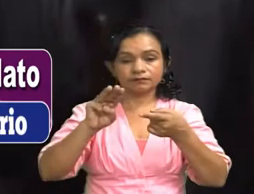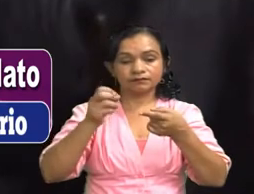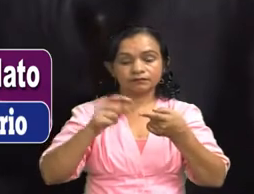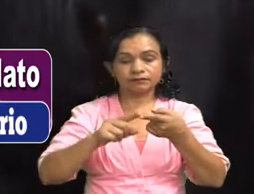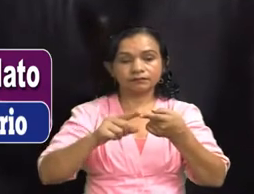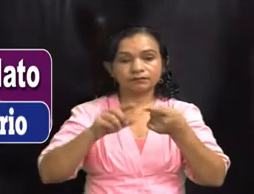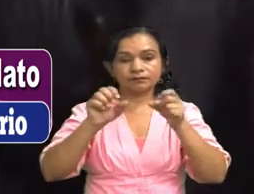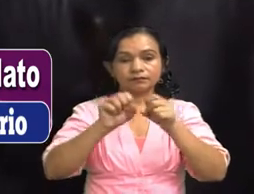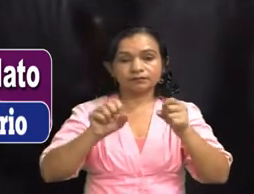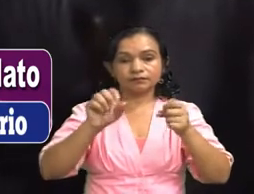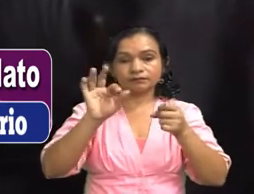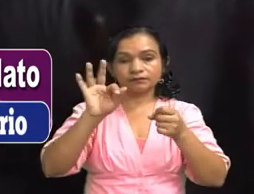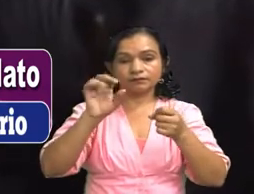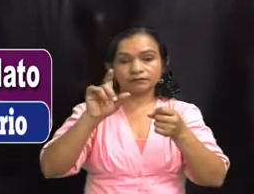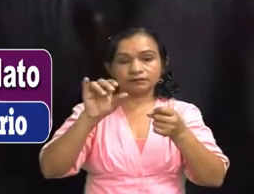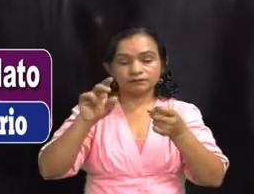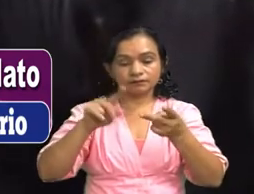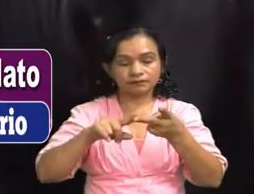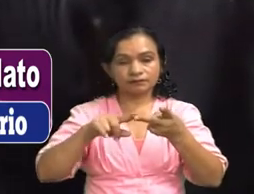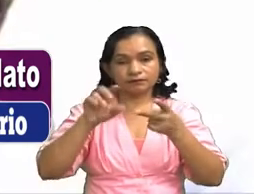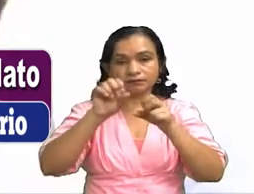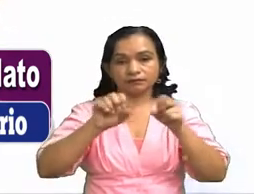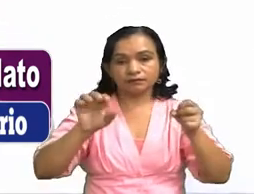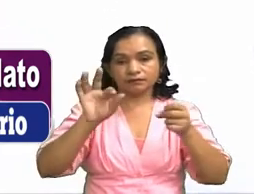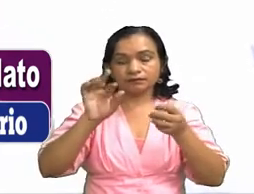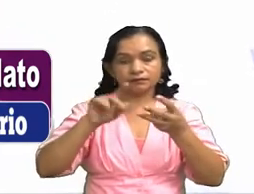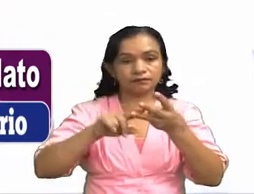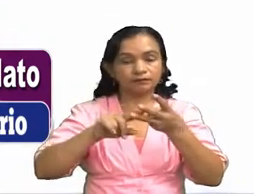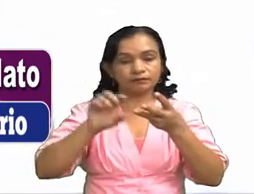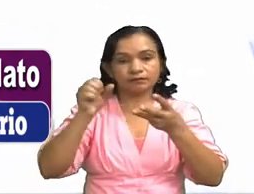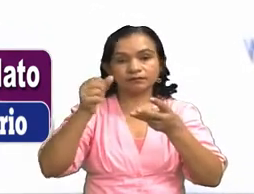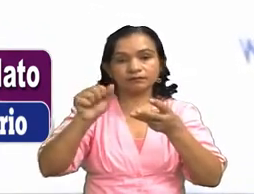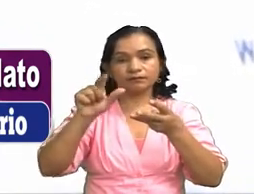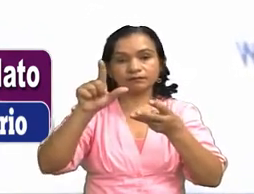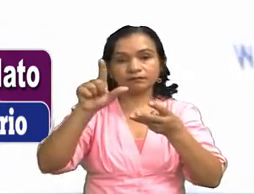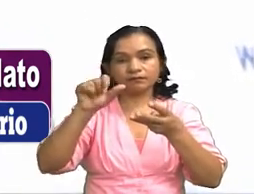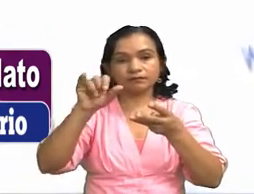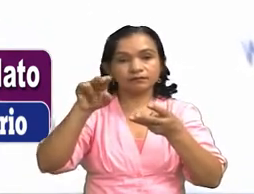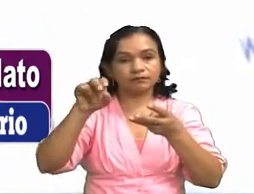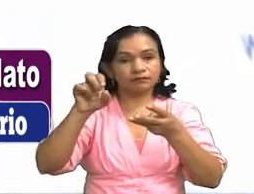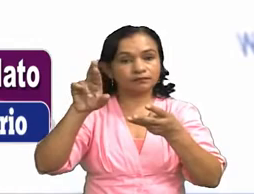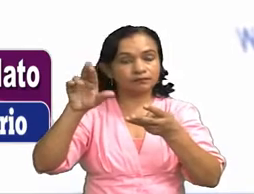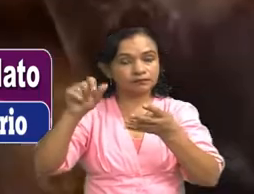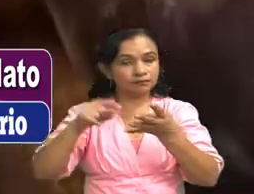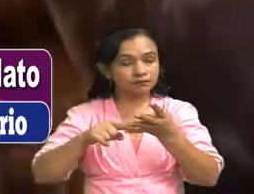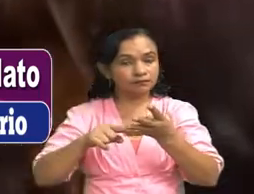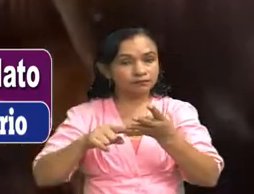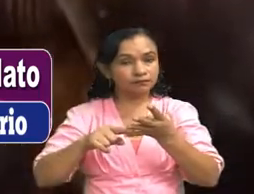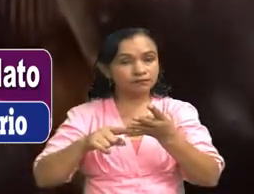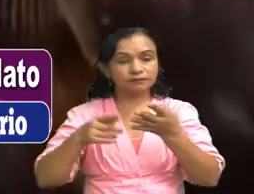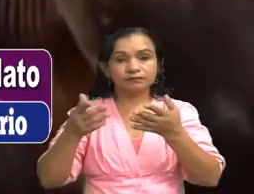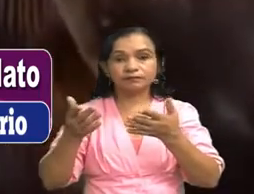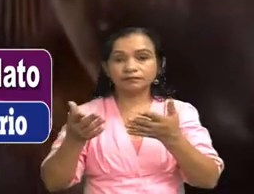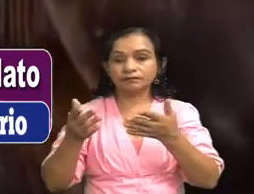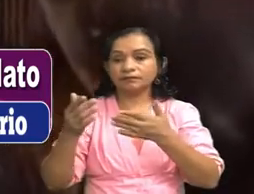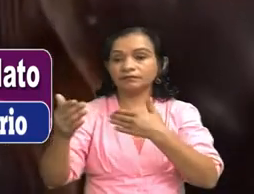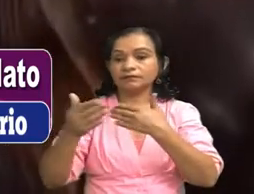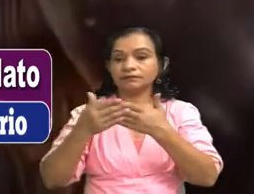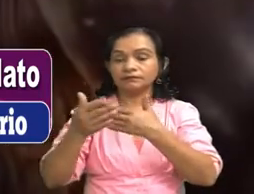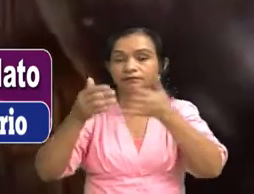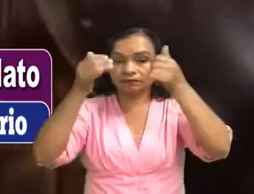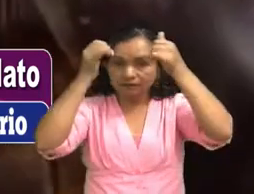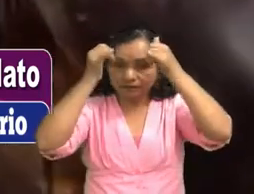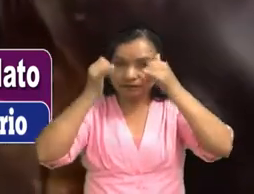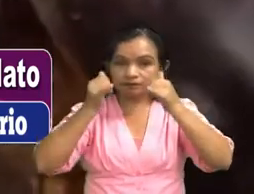San Felipe, la San Francisco, la salinera que está ahí sobre Izapa, ¿ya? Porque hablamos de sal porque hay que darle al ganado,